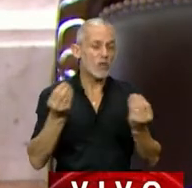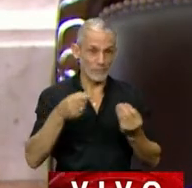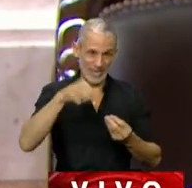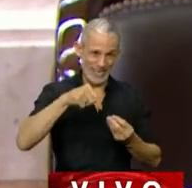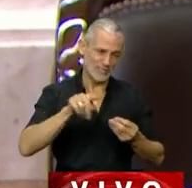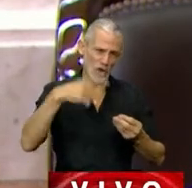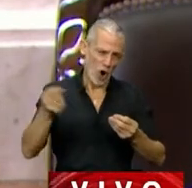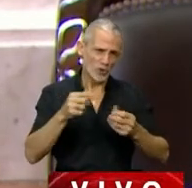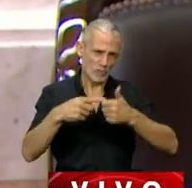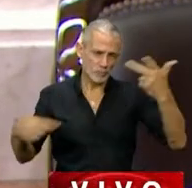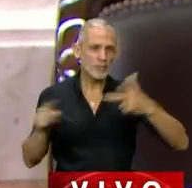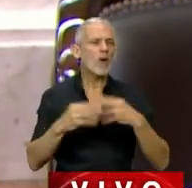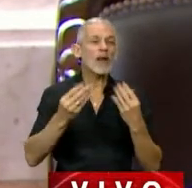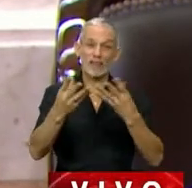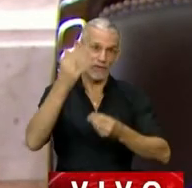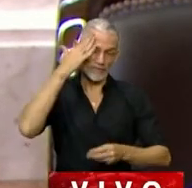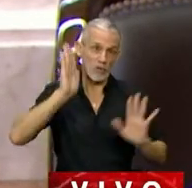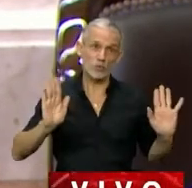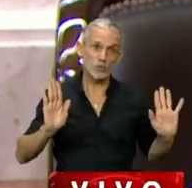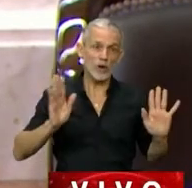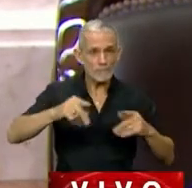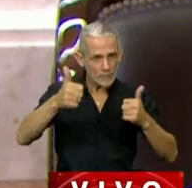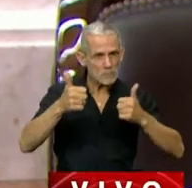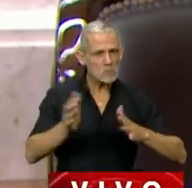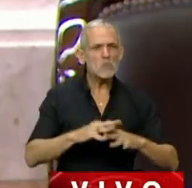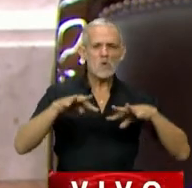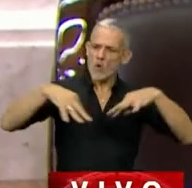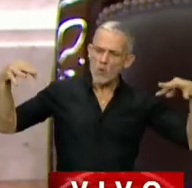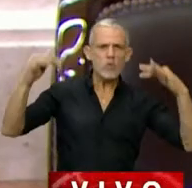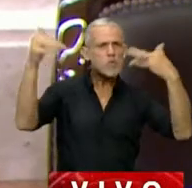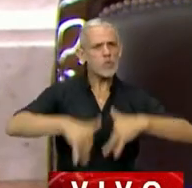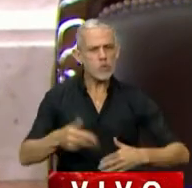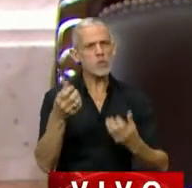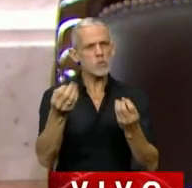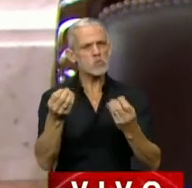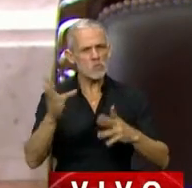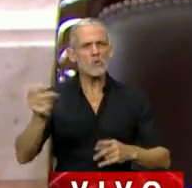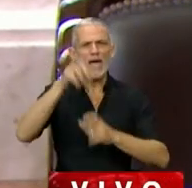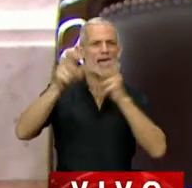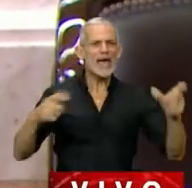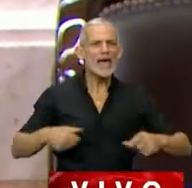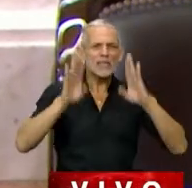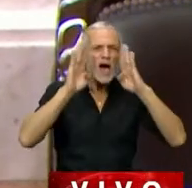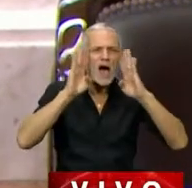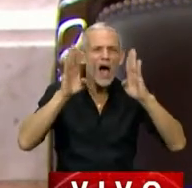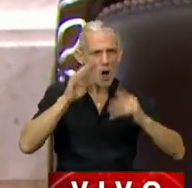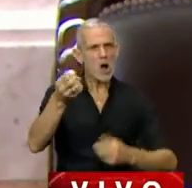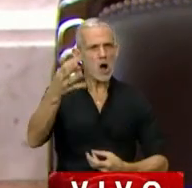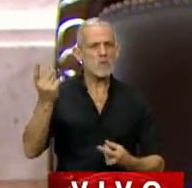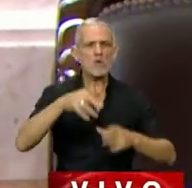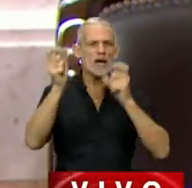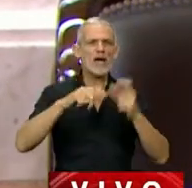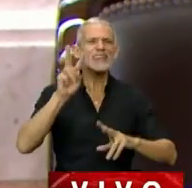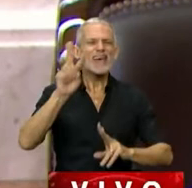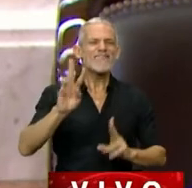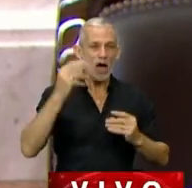otras cosas es defender la cultura. Es bueno tener las gradas llenas, es bueno tener gente que nos escucha, es bueno que la gente